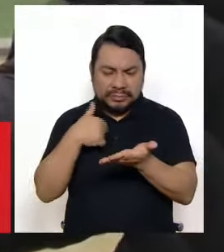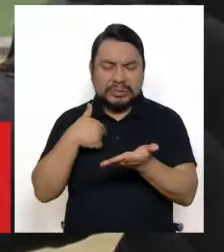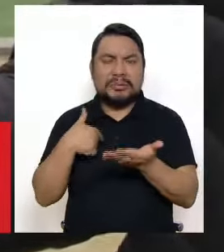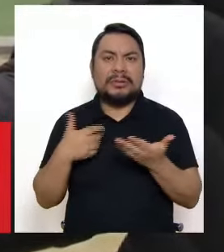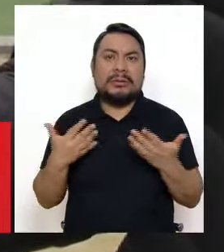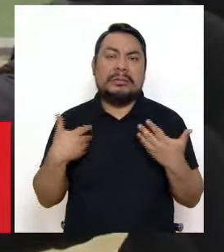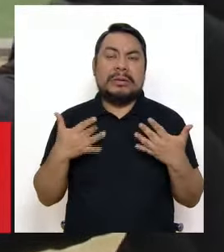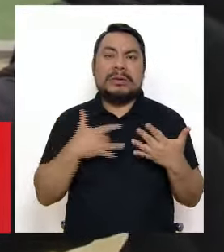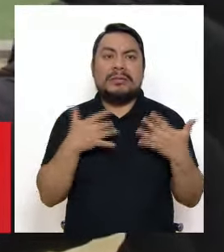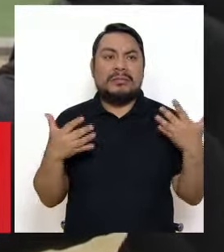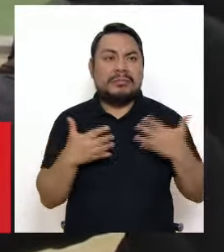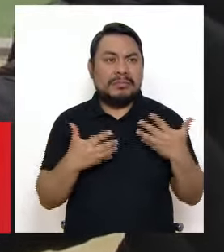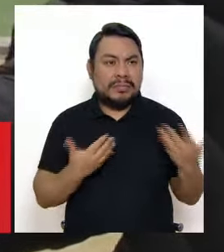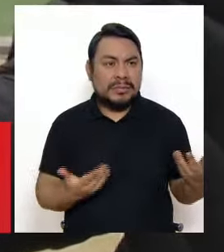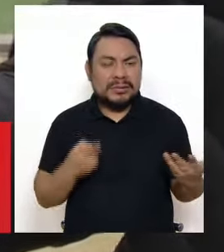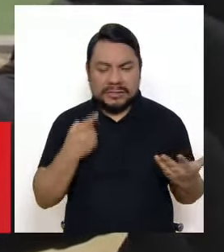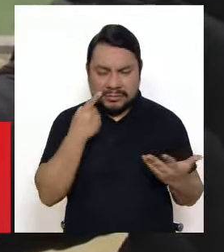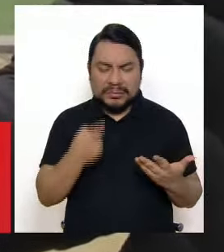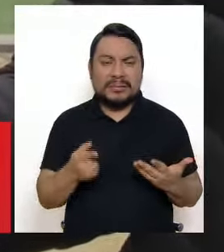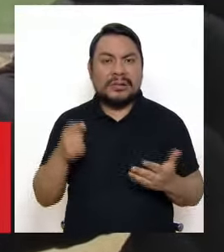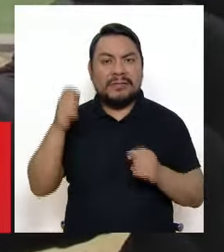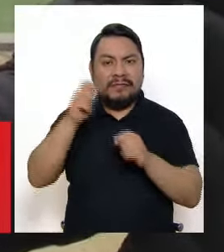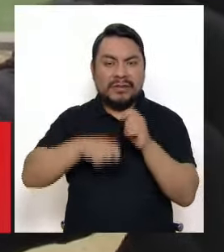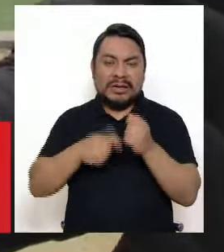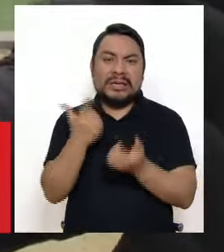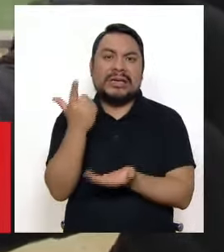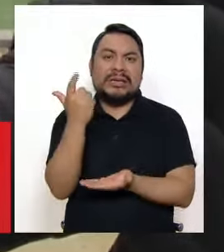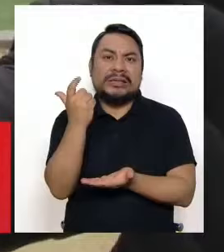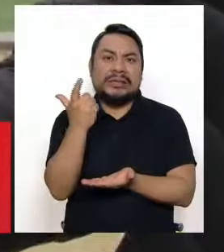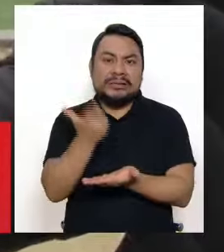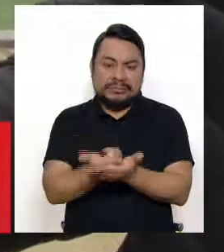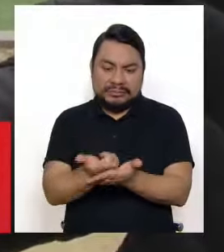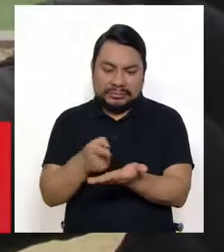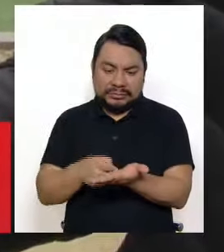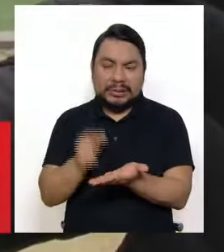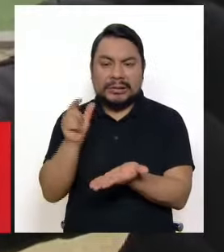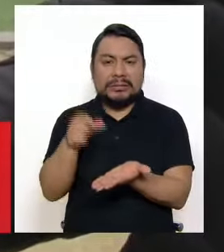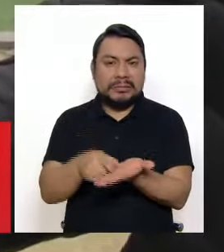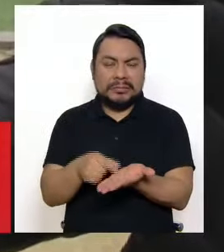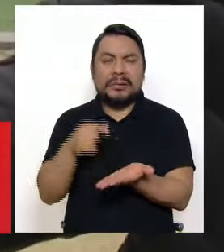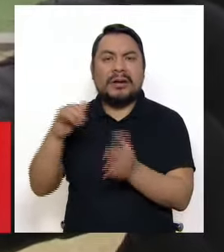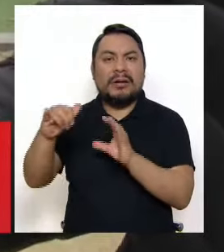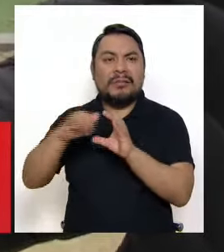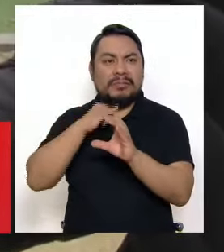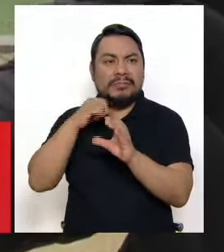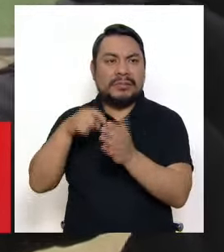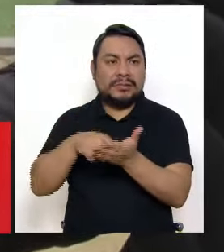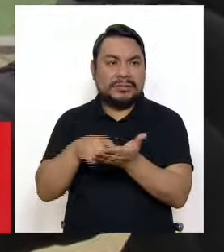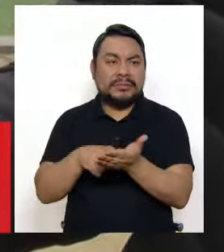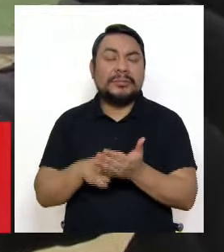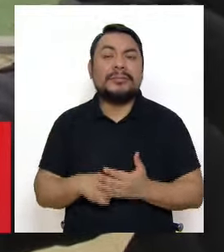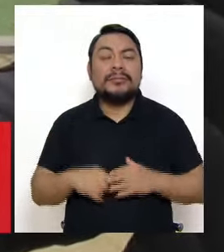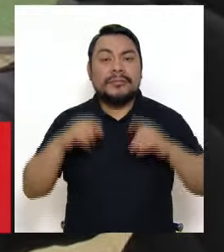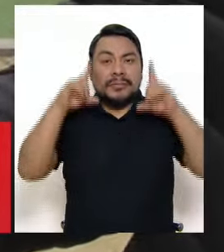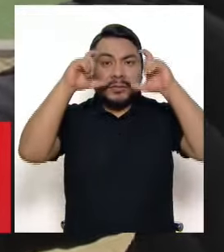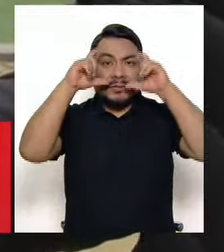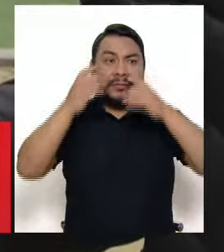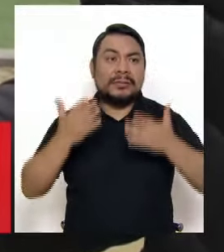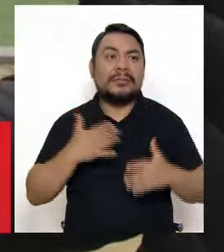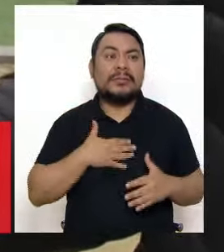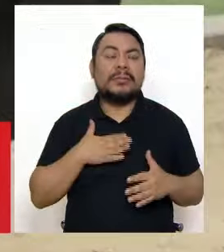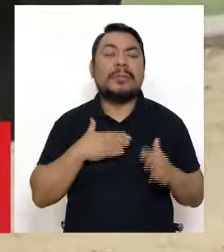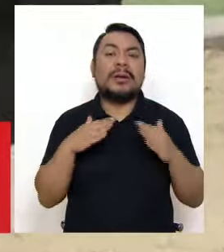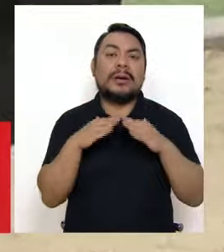miedo donde se ve armas están rastrillando de balas y también una foto de mi